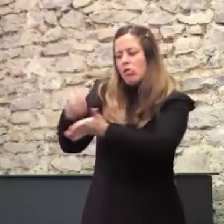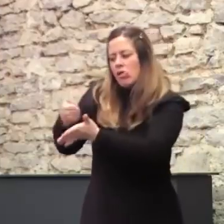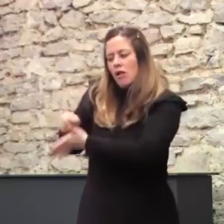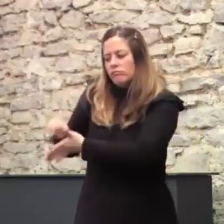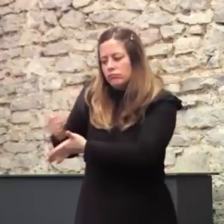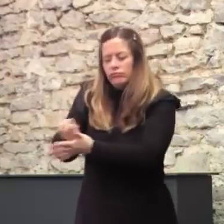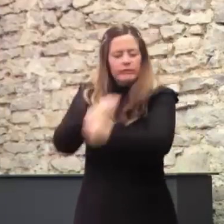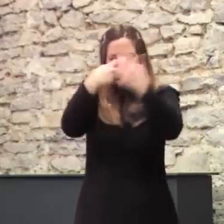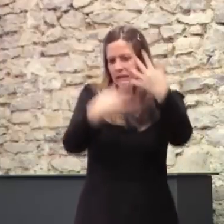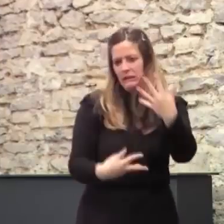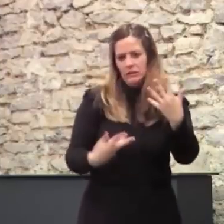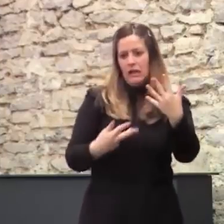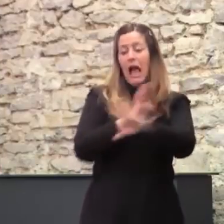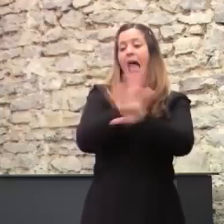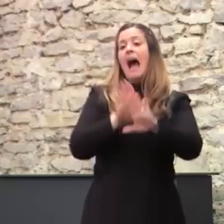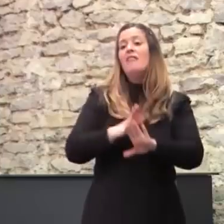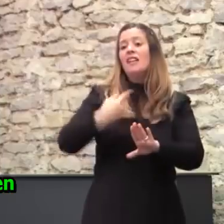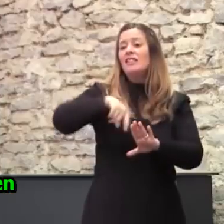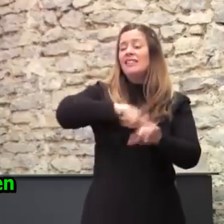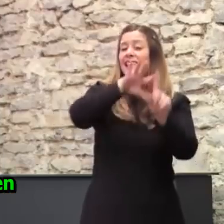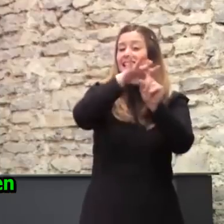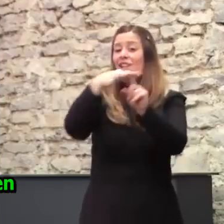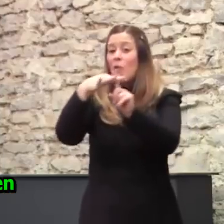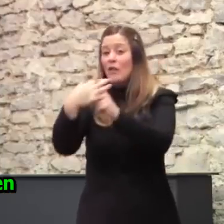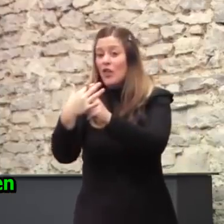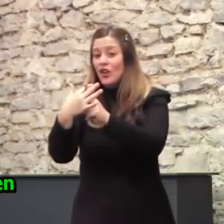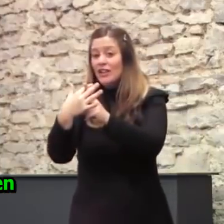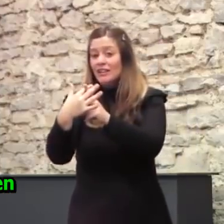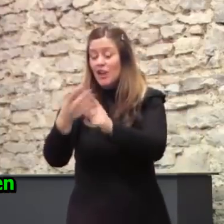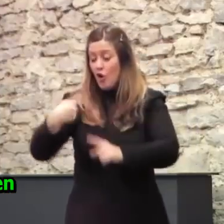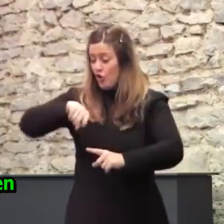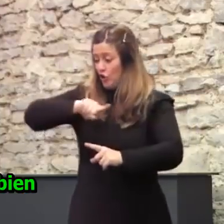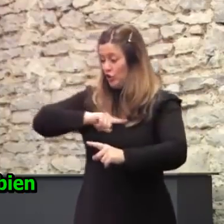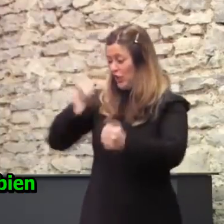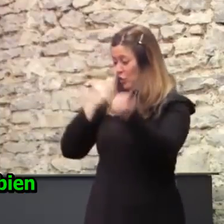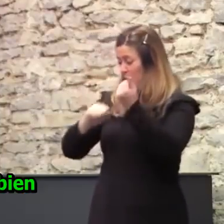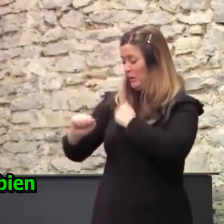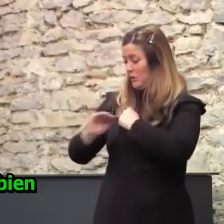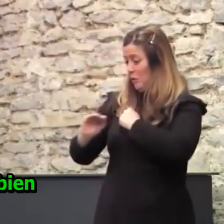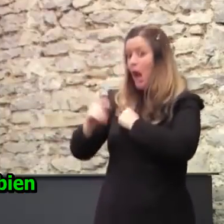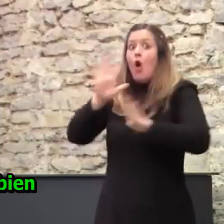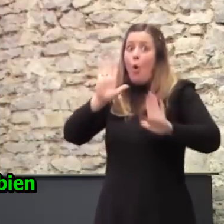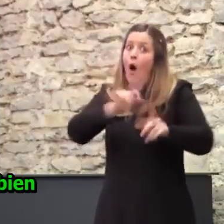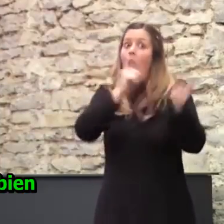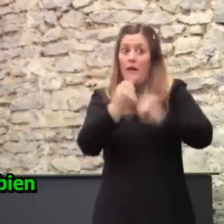Claro, nos cuesta mucho identificar las situaciones en las que no se están portando bien con nosotras o nosotras no nos